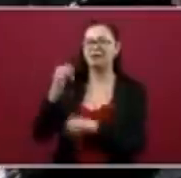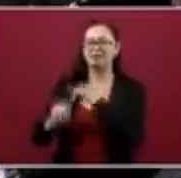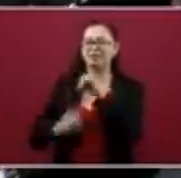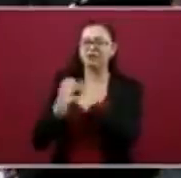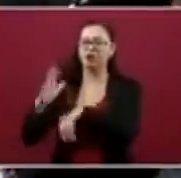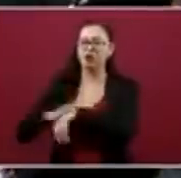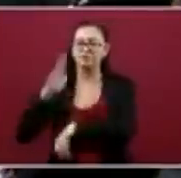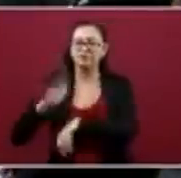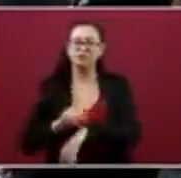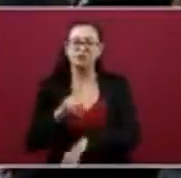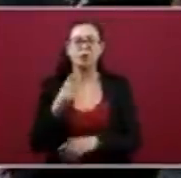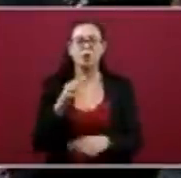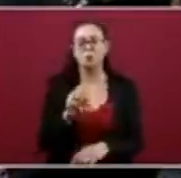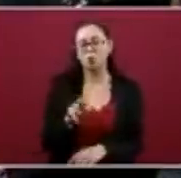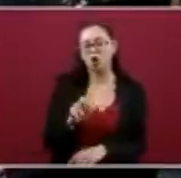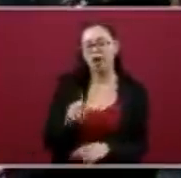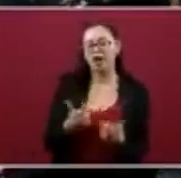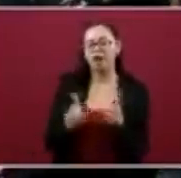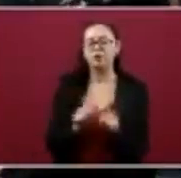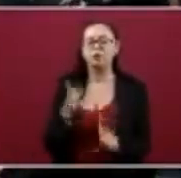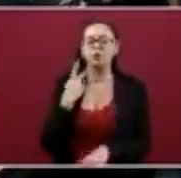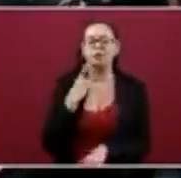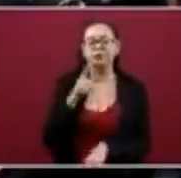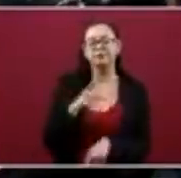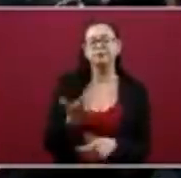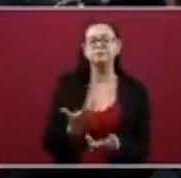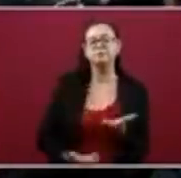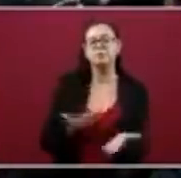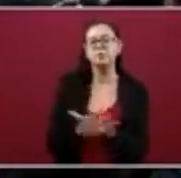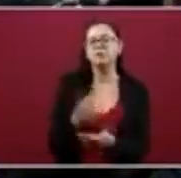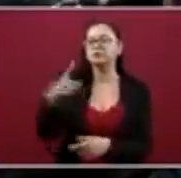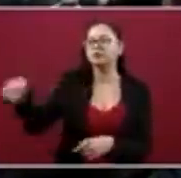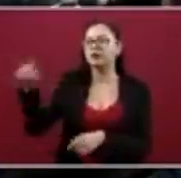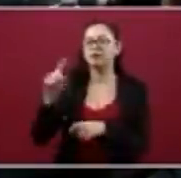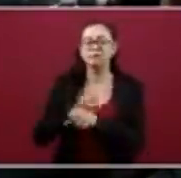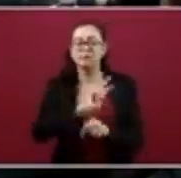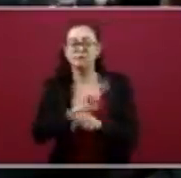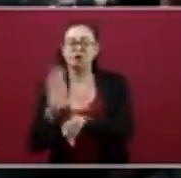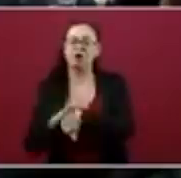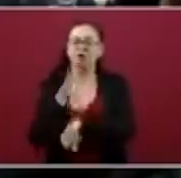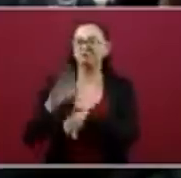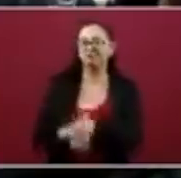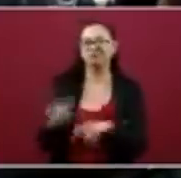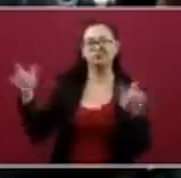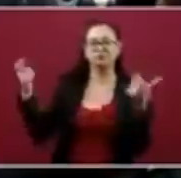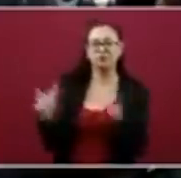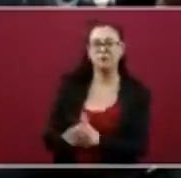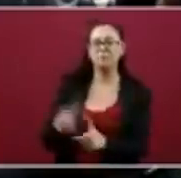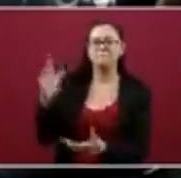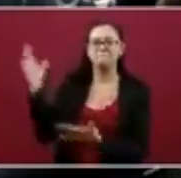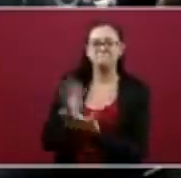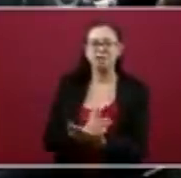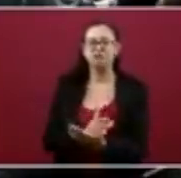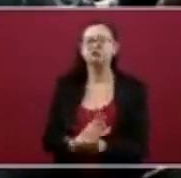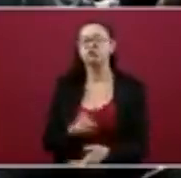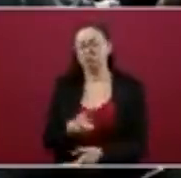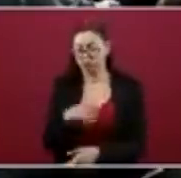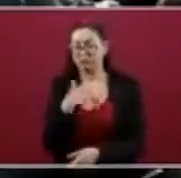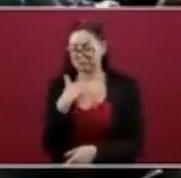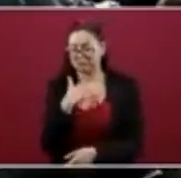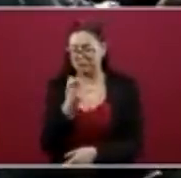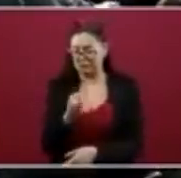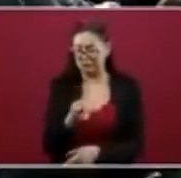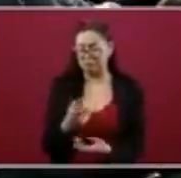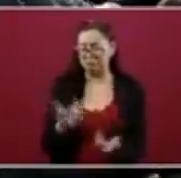eliminen. ¿Usted estaría pensando en reducir el número de calificadoras que trabajen con su gobierno? Y, por otro lado,